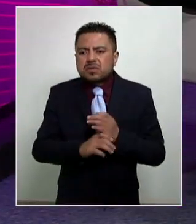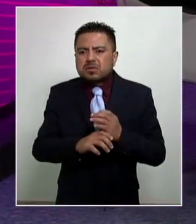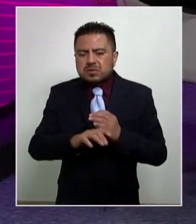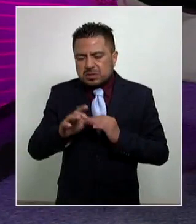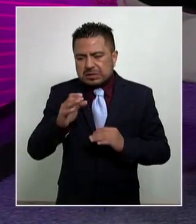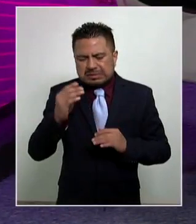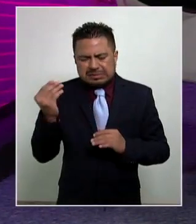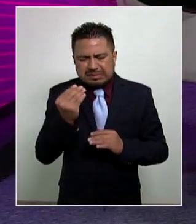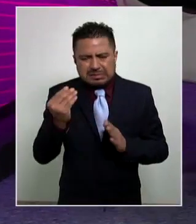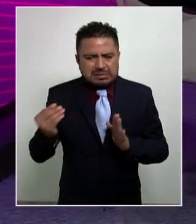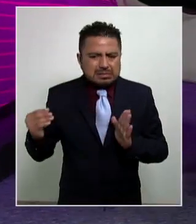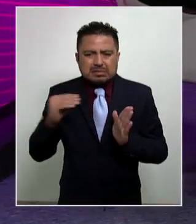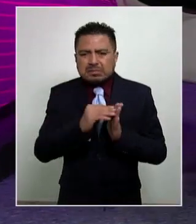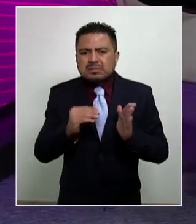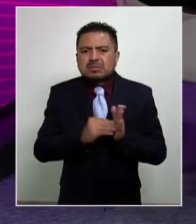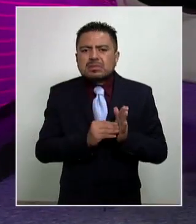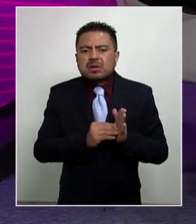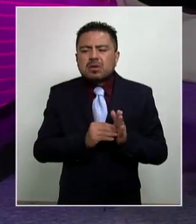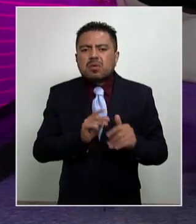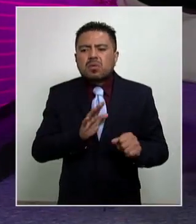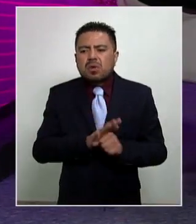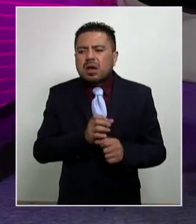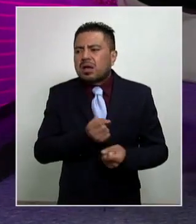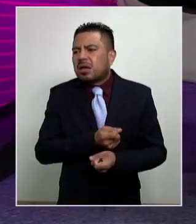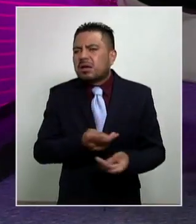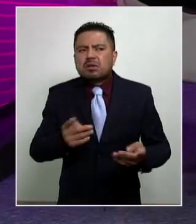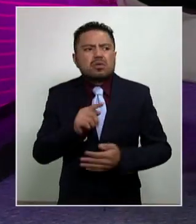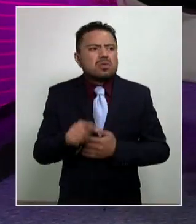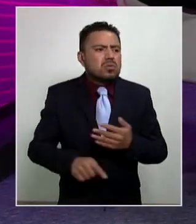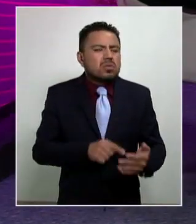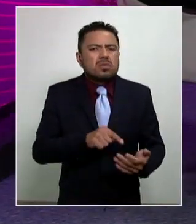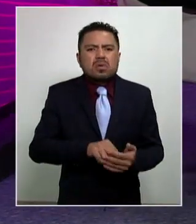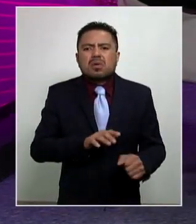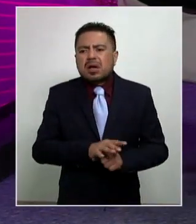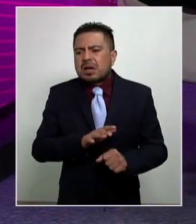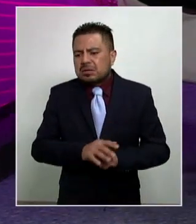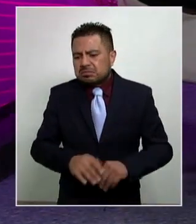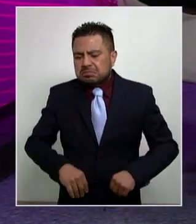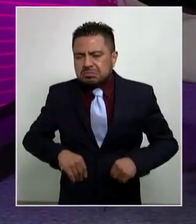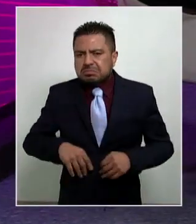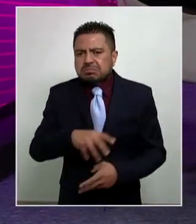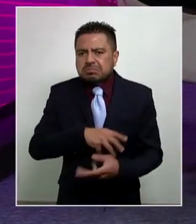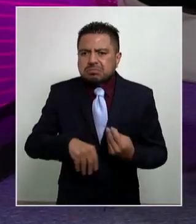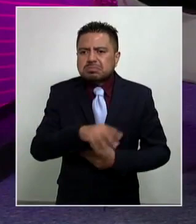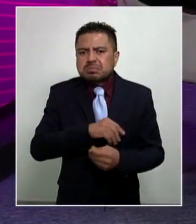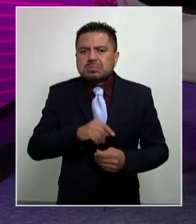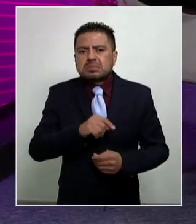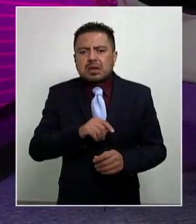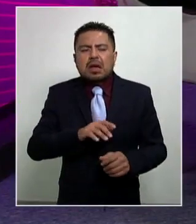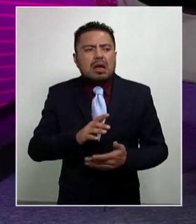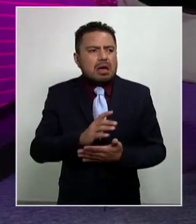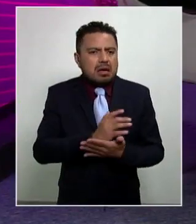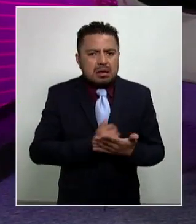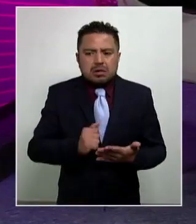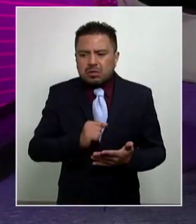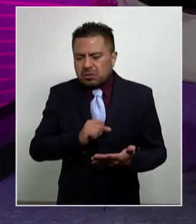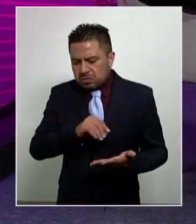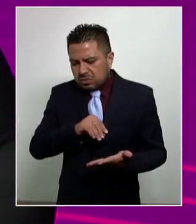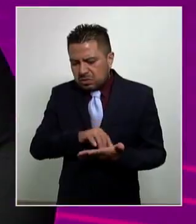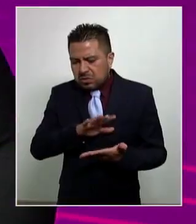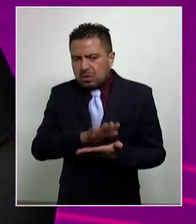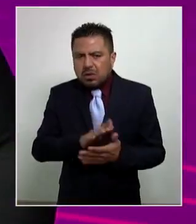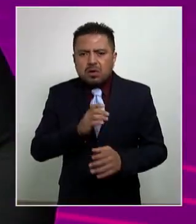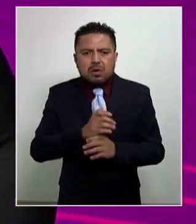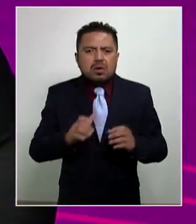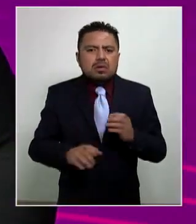término, la pregunta sobre cuántos son, dónde están, cuáles son sus condiciones socioeconómicas, sea una garantía en los instrumentos